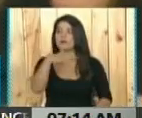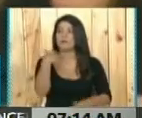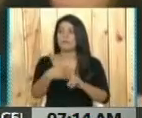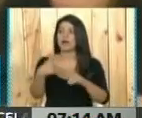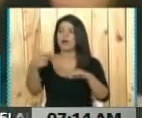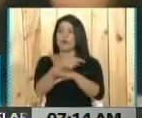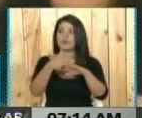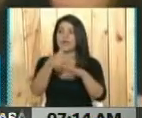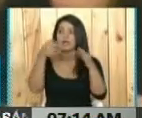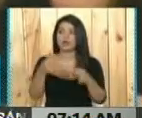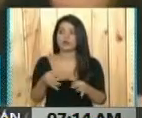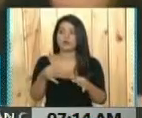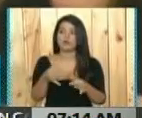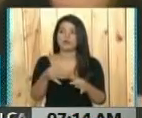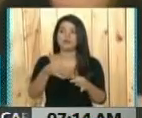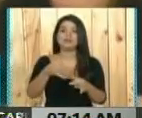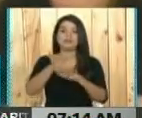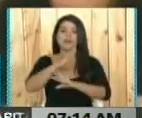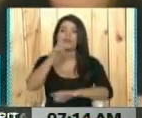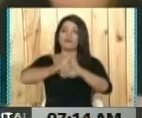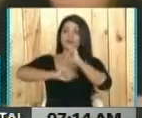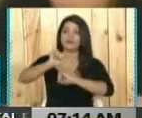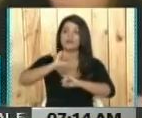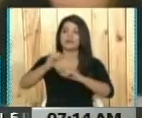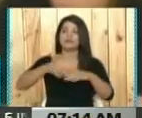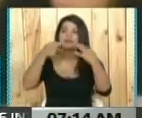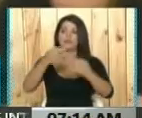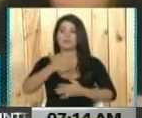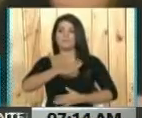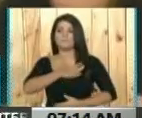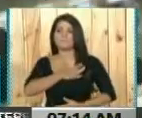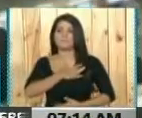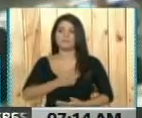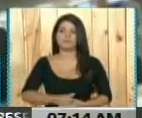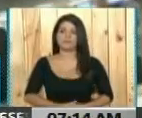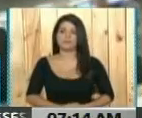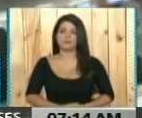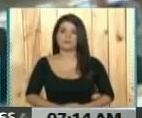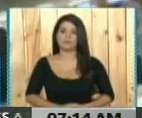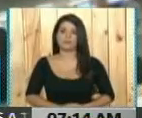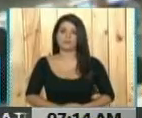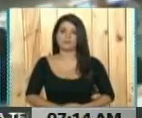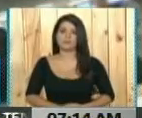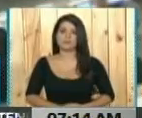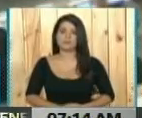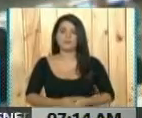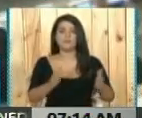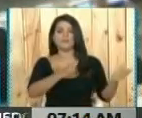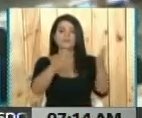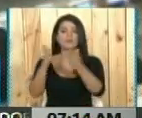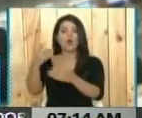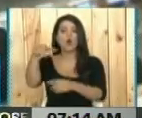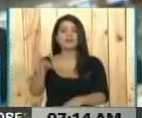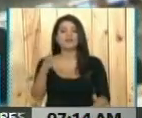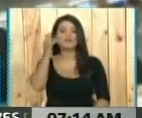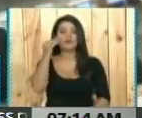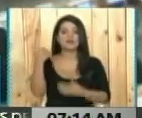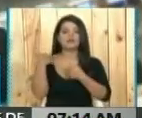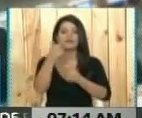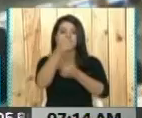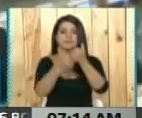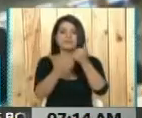gobierno bolivariano defienden y defenderán con devoción humanista. Pascualina Curcio, Vicepresidencia de Planificación.